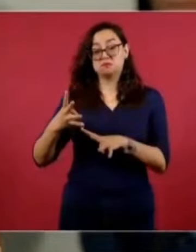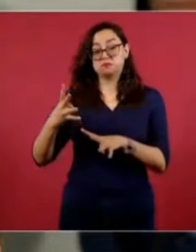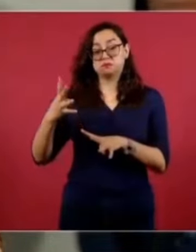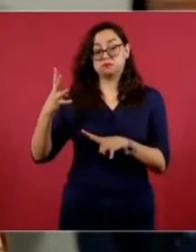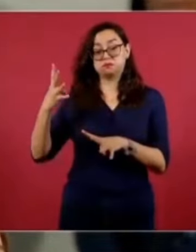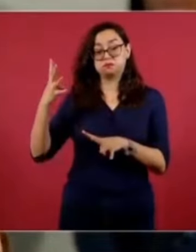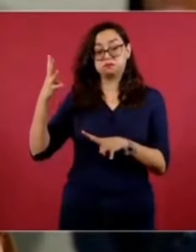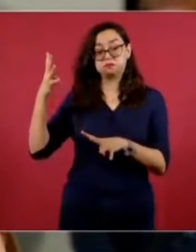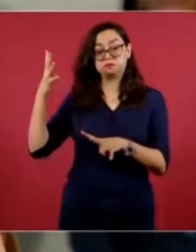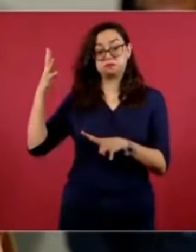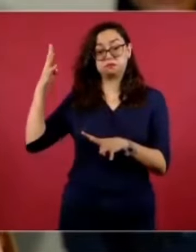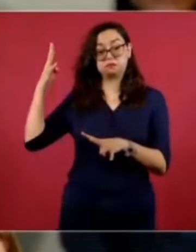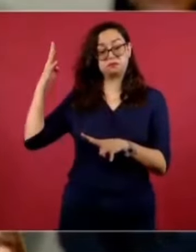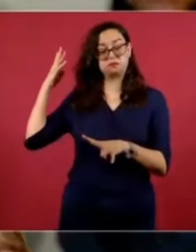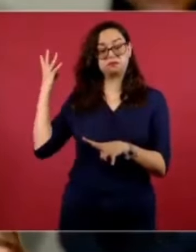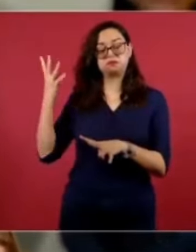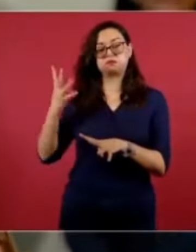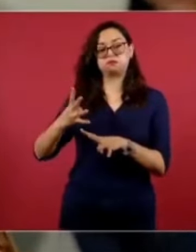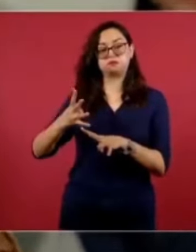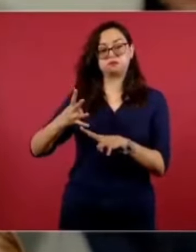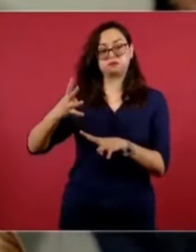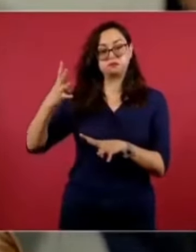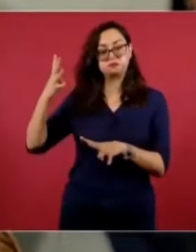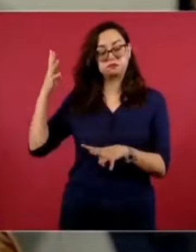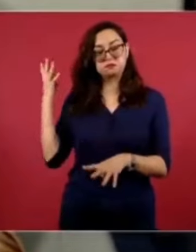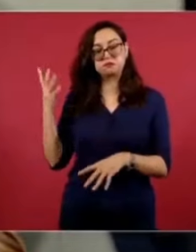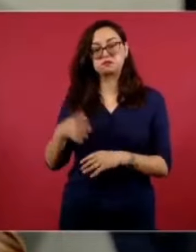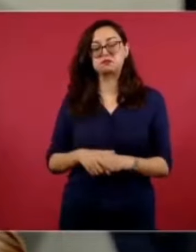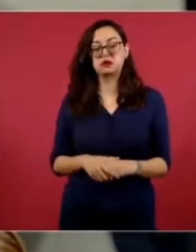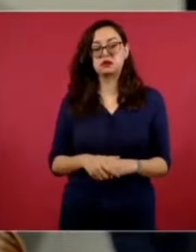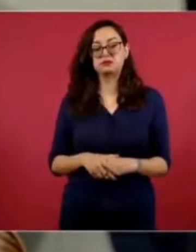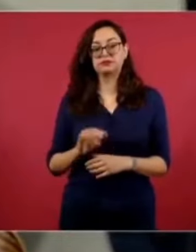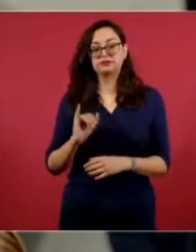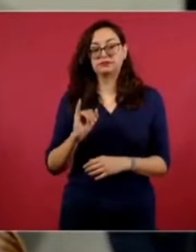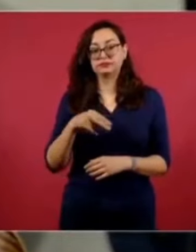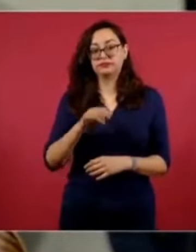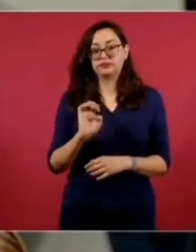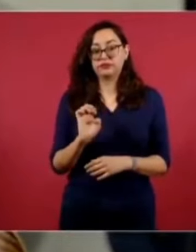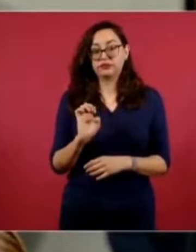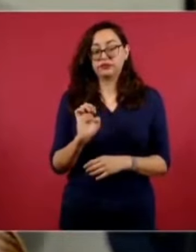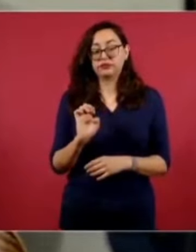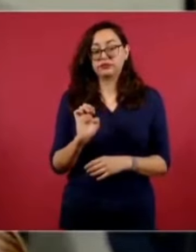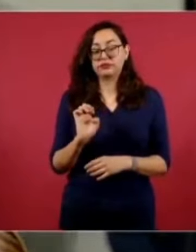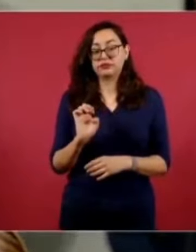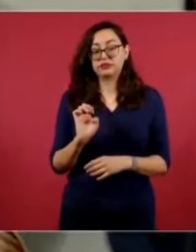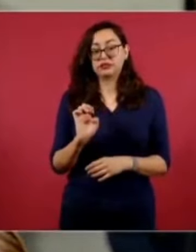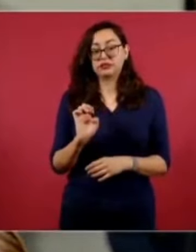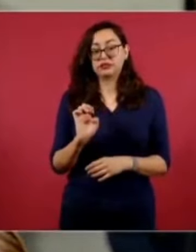en en los consulados pero el INE digamos llevó computadoras